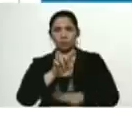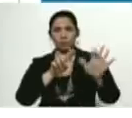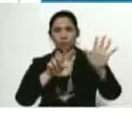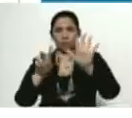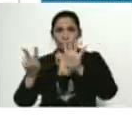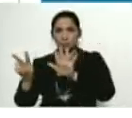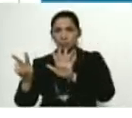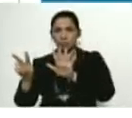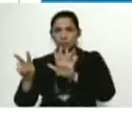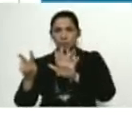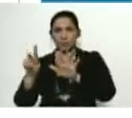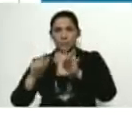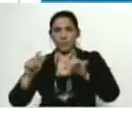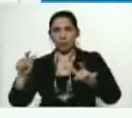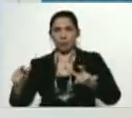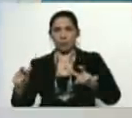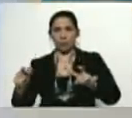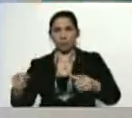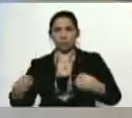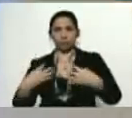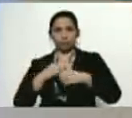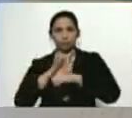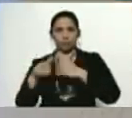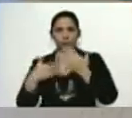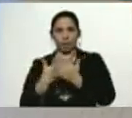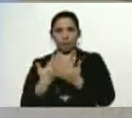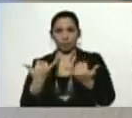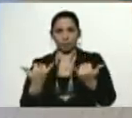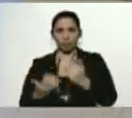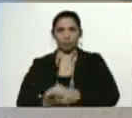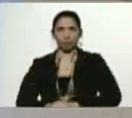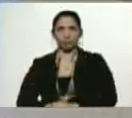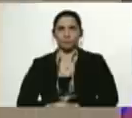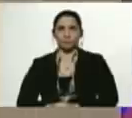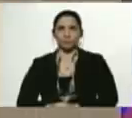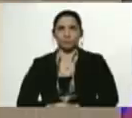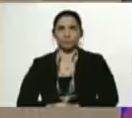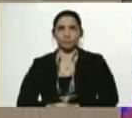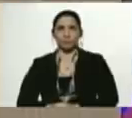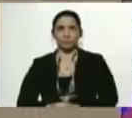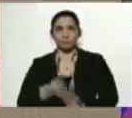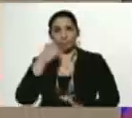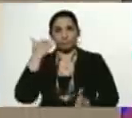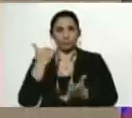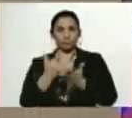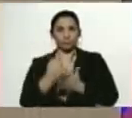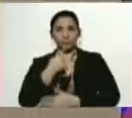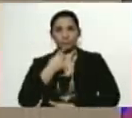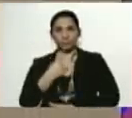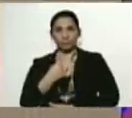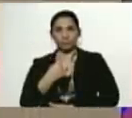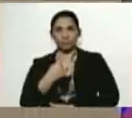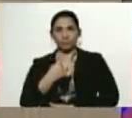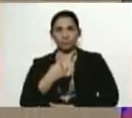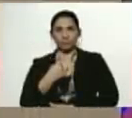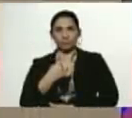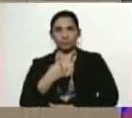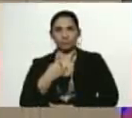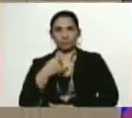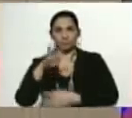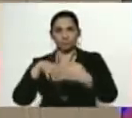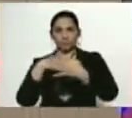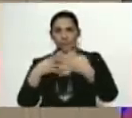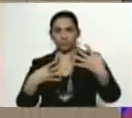1.467 casos activos hasta el presente momento. Fíjense lo que les decía con esa gráfica